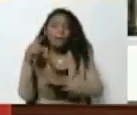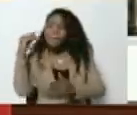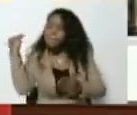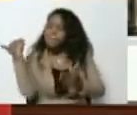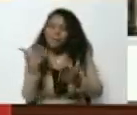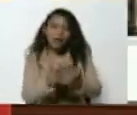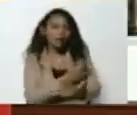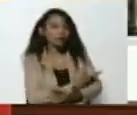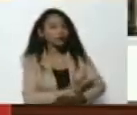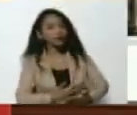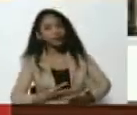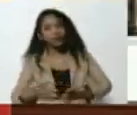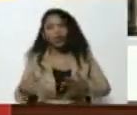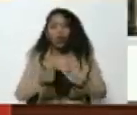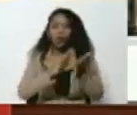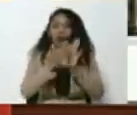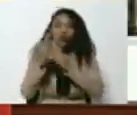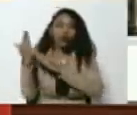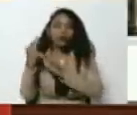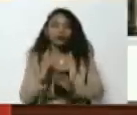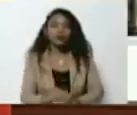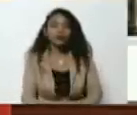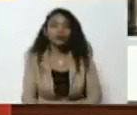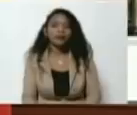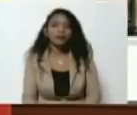de diputados y diputadas de la comuna.